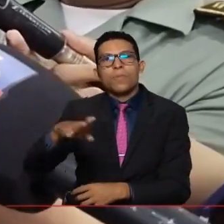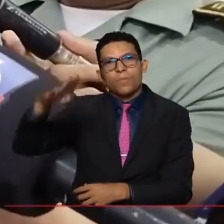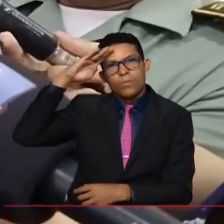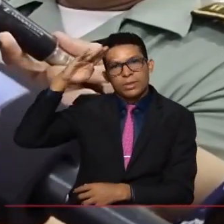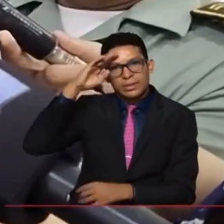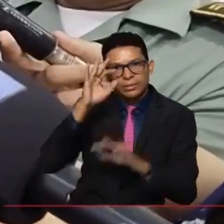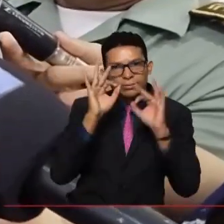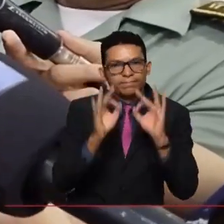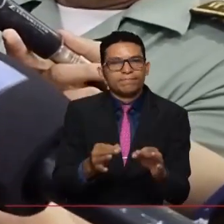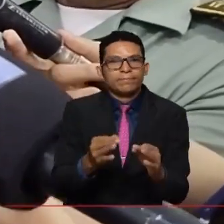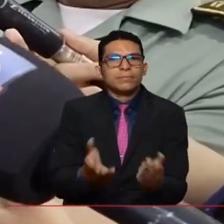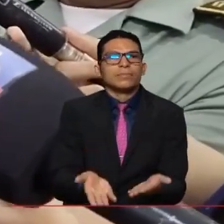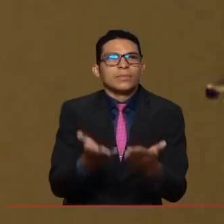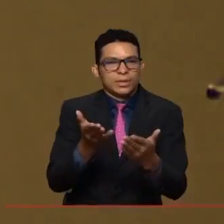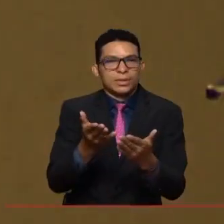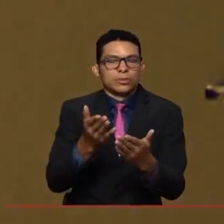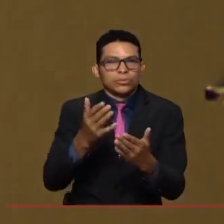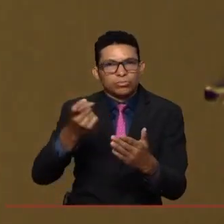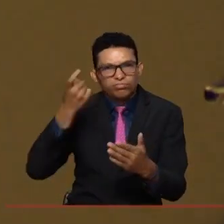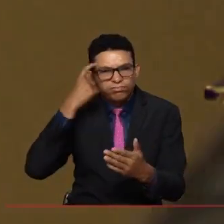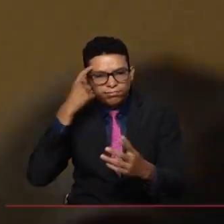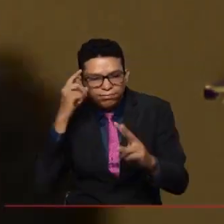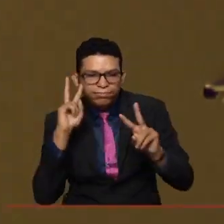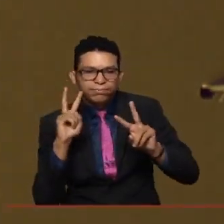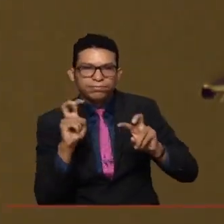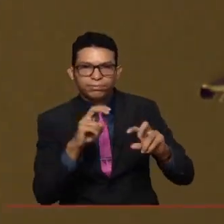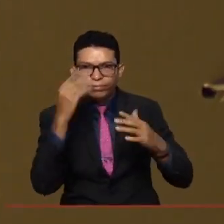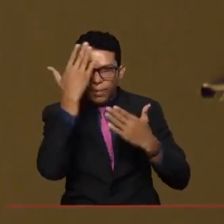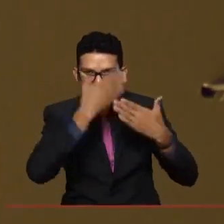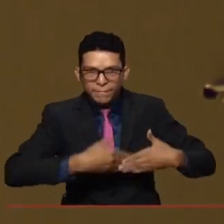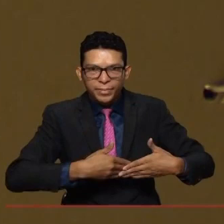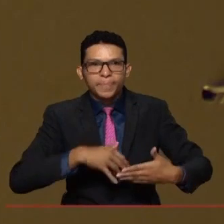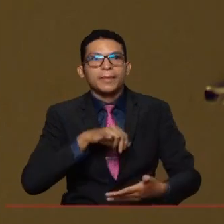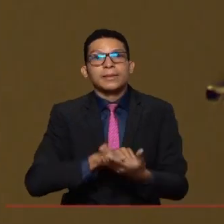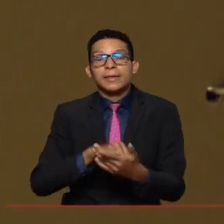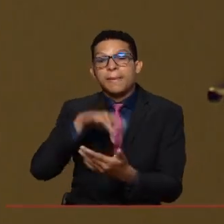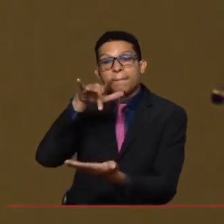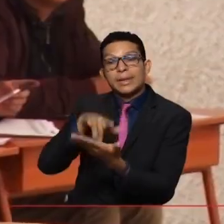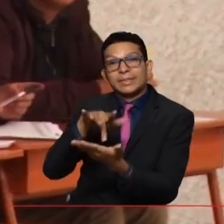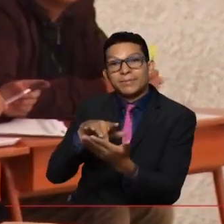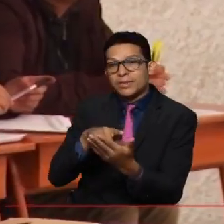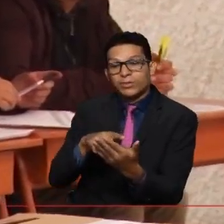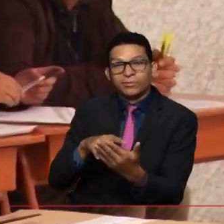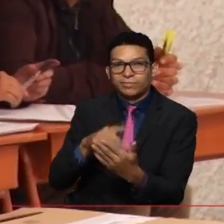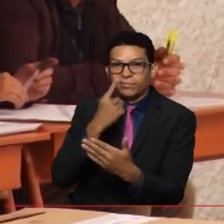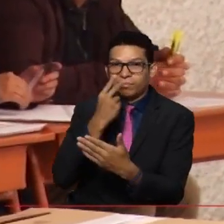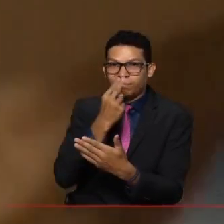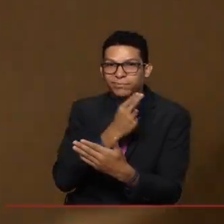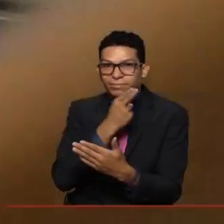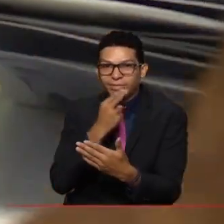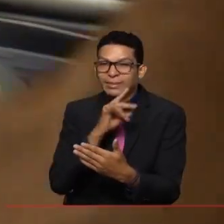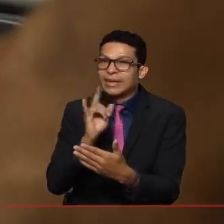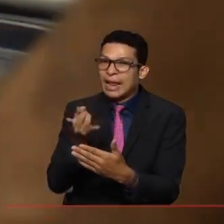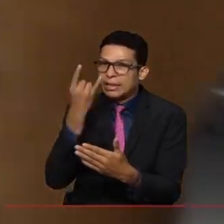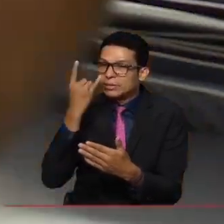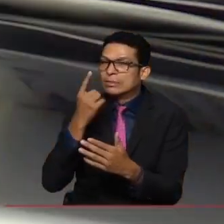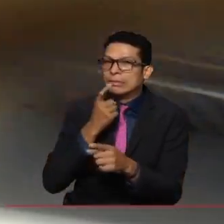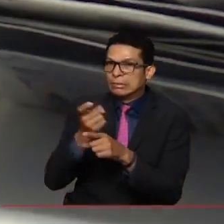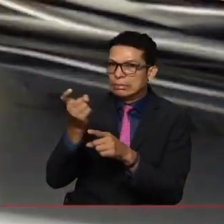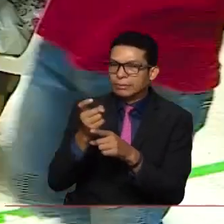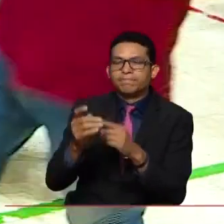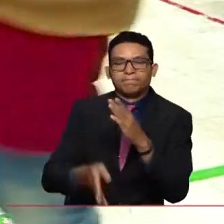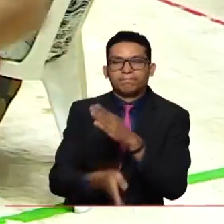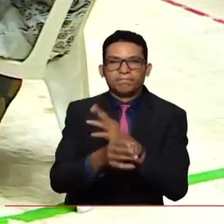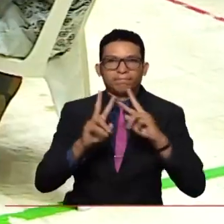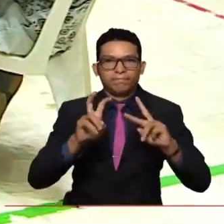Policía y la Dirección de Inteligencia. Frente a denuncias sobre participación indebida en política de funcionarios públicos y compra de votos,